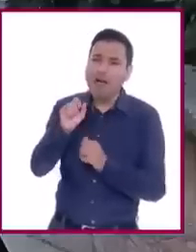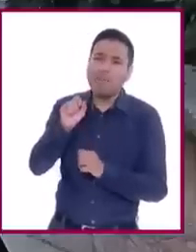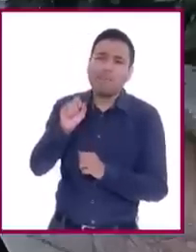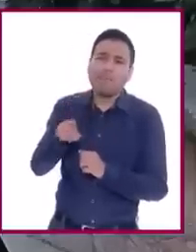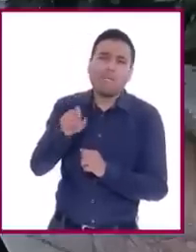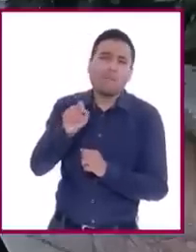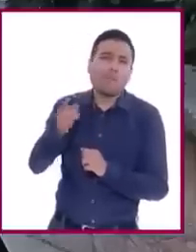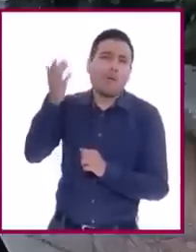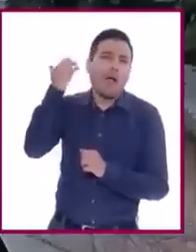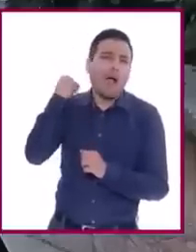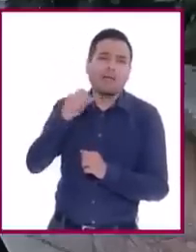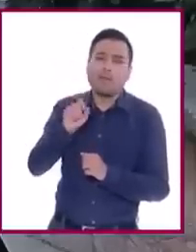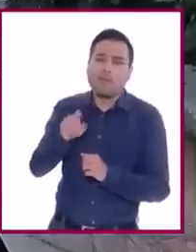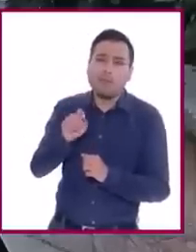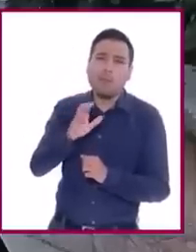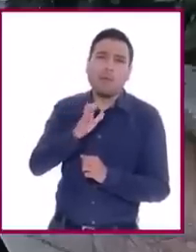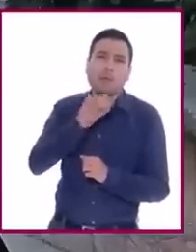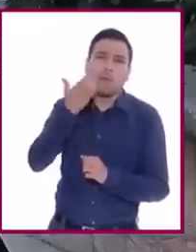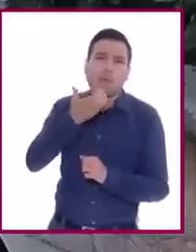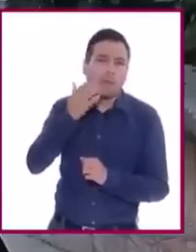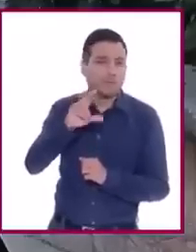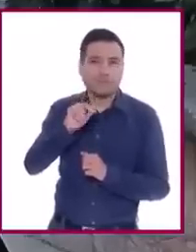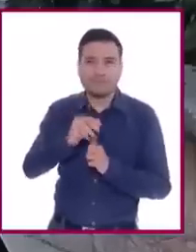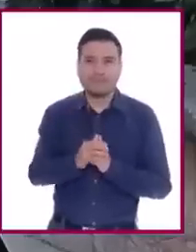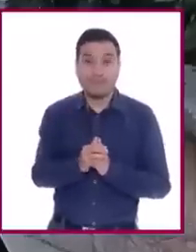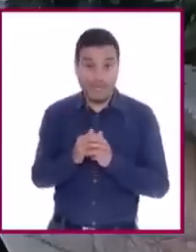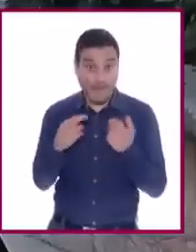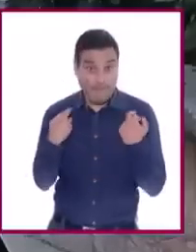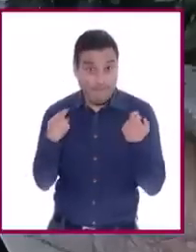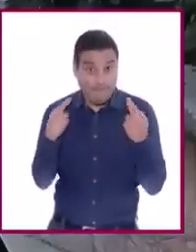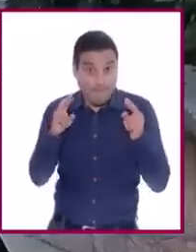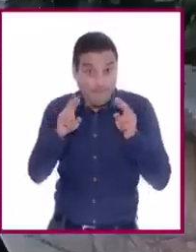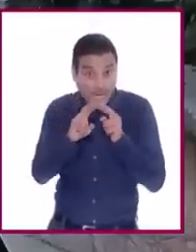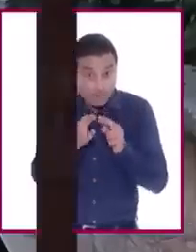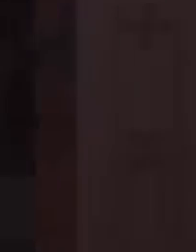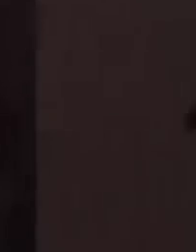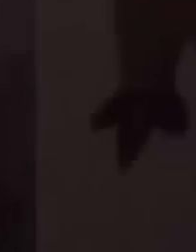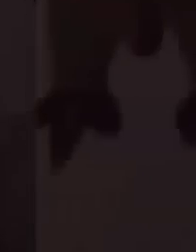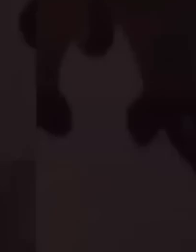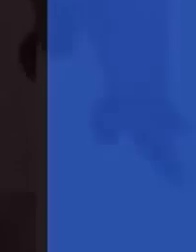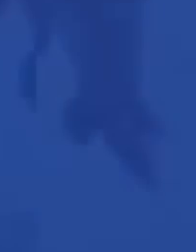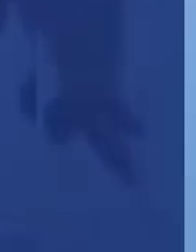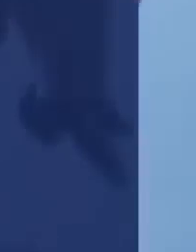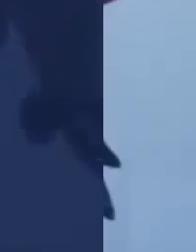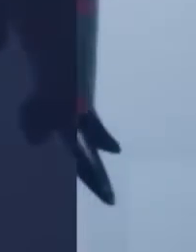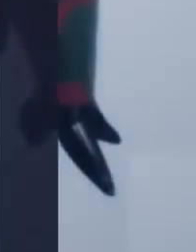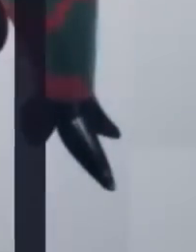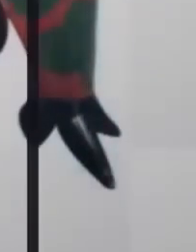compromiso que tiene un docente para con su grupo es lo que hace la diferencia